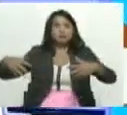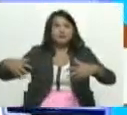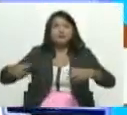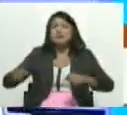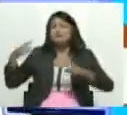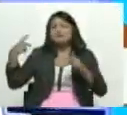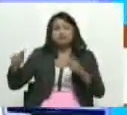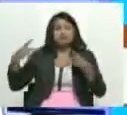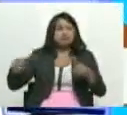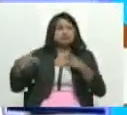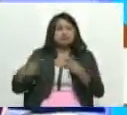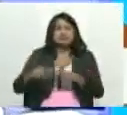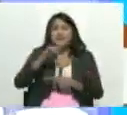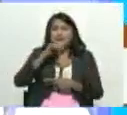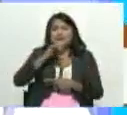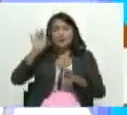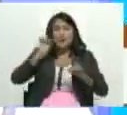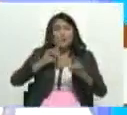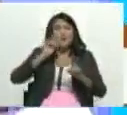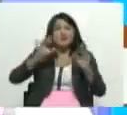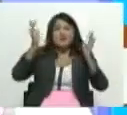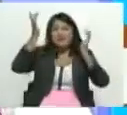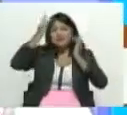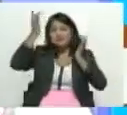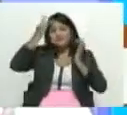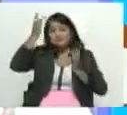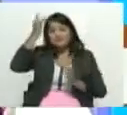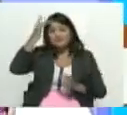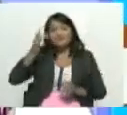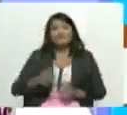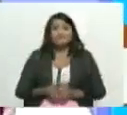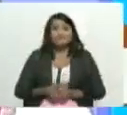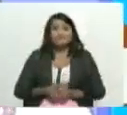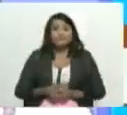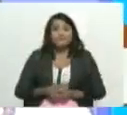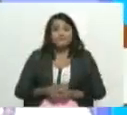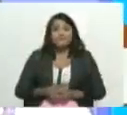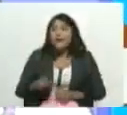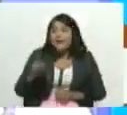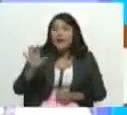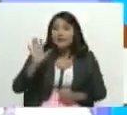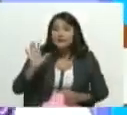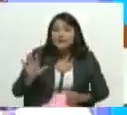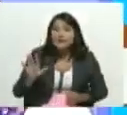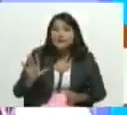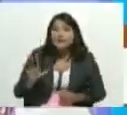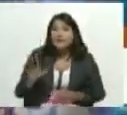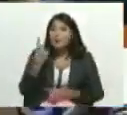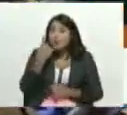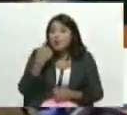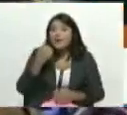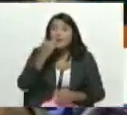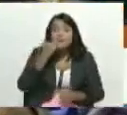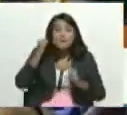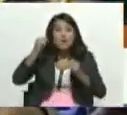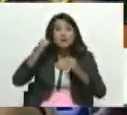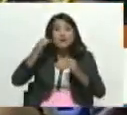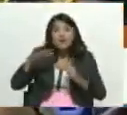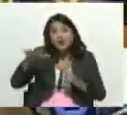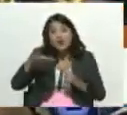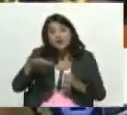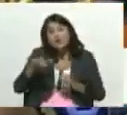cualquier alegato en contra de estos agricultores que estaban protestando esta era una sola protesta en la India pero repito